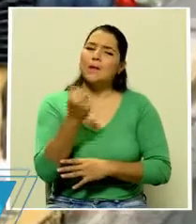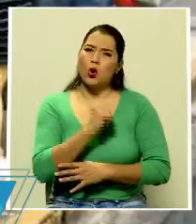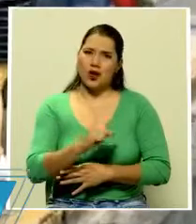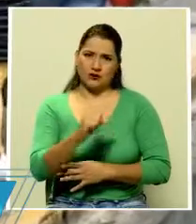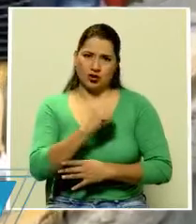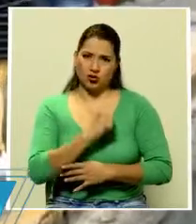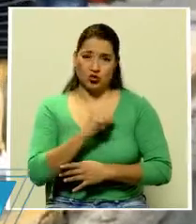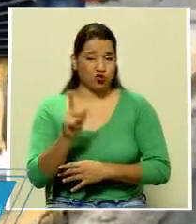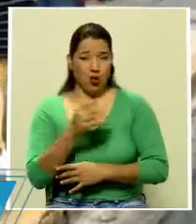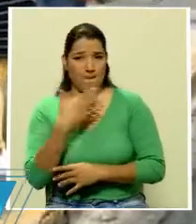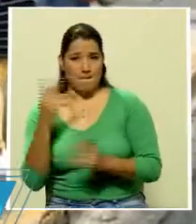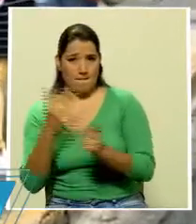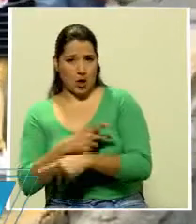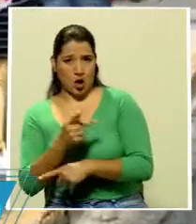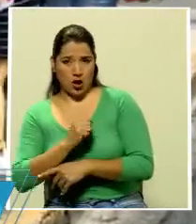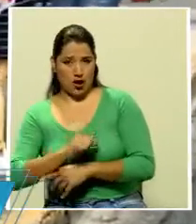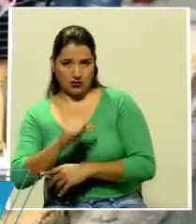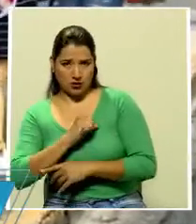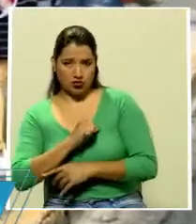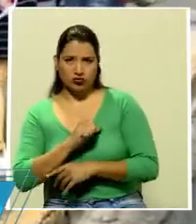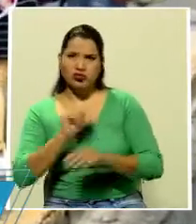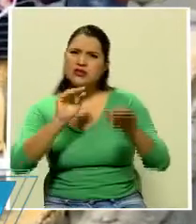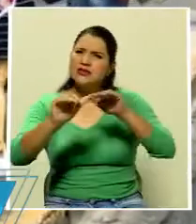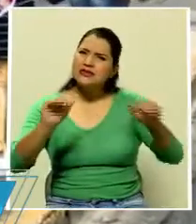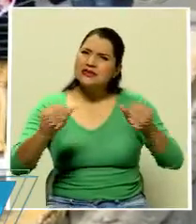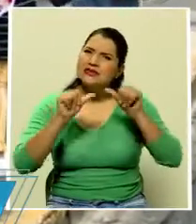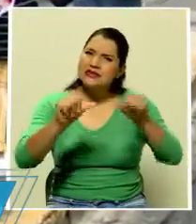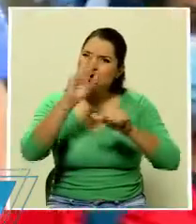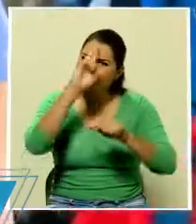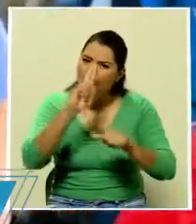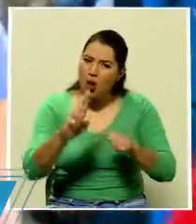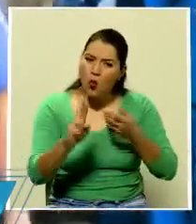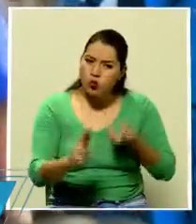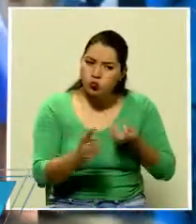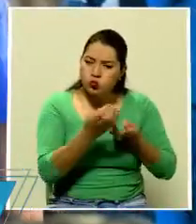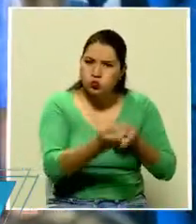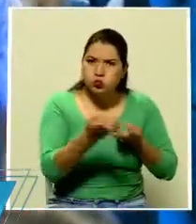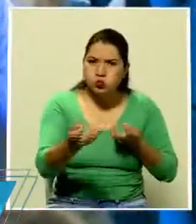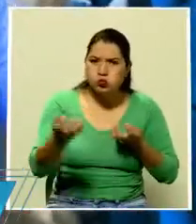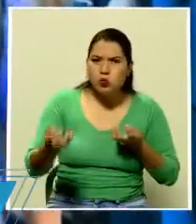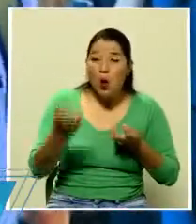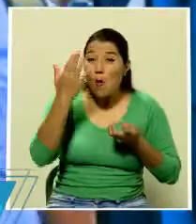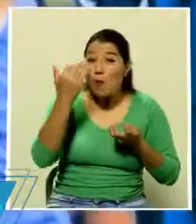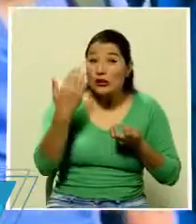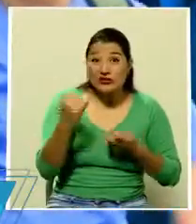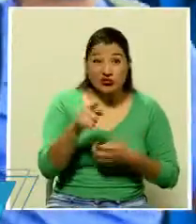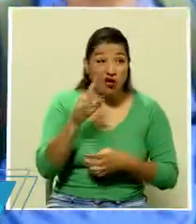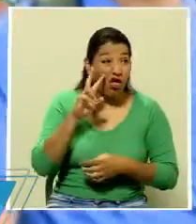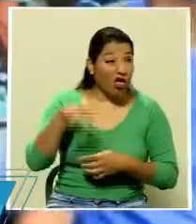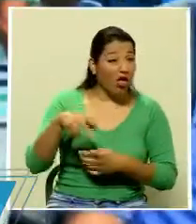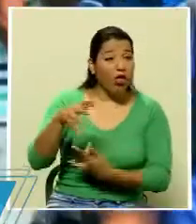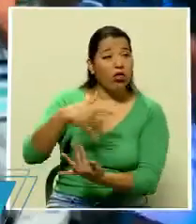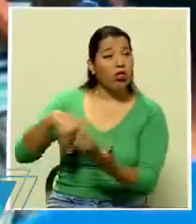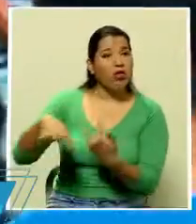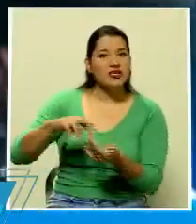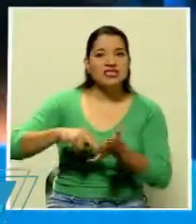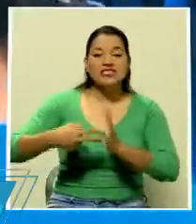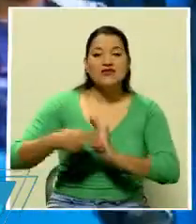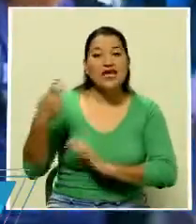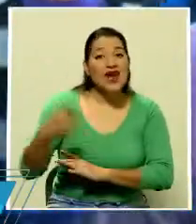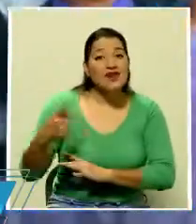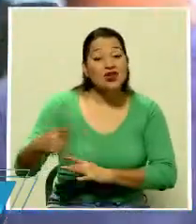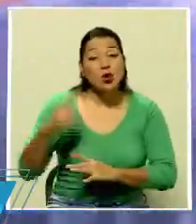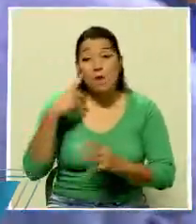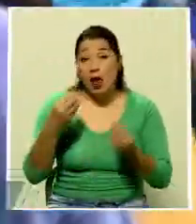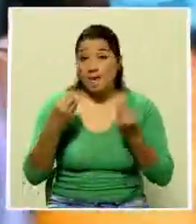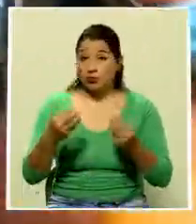peor. Salas llamó a seguir respetando las burbujas sociales, debido a que incumplirlas representa un riesgo para todas las